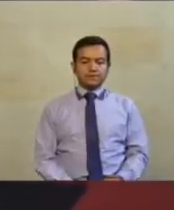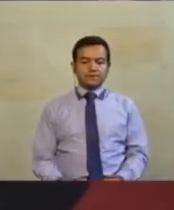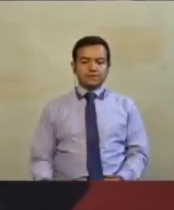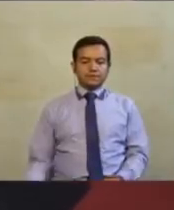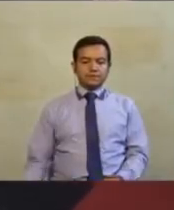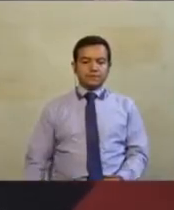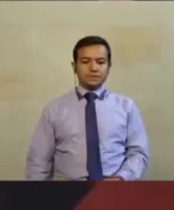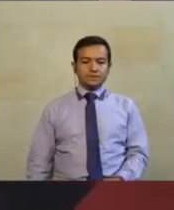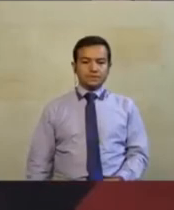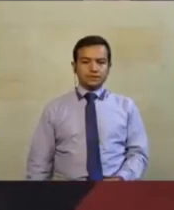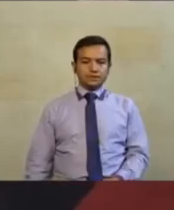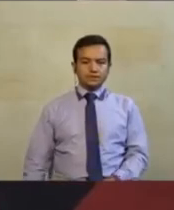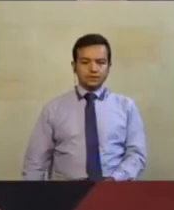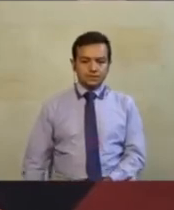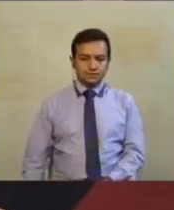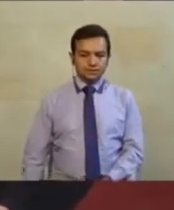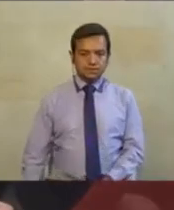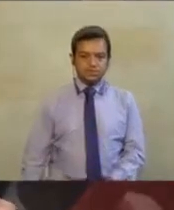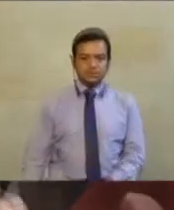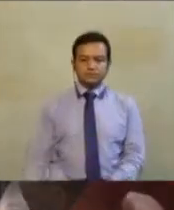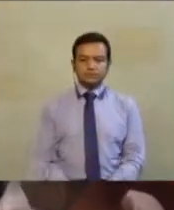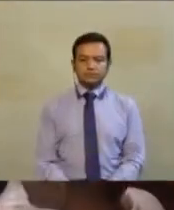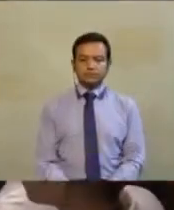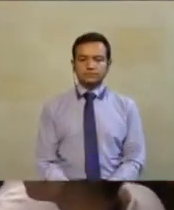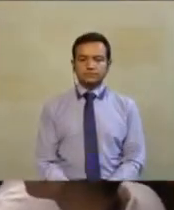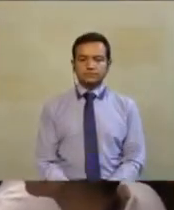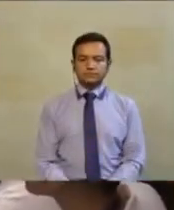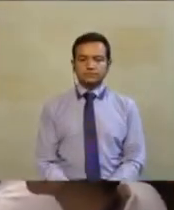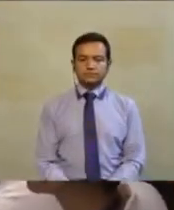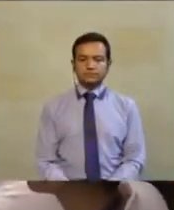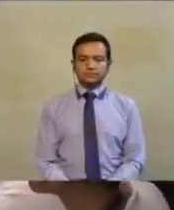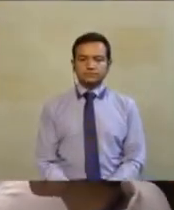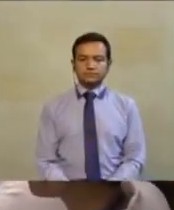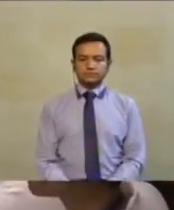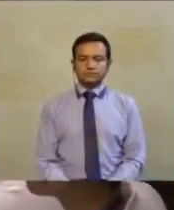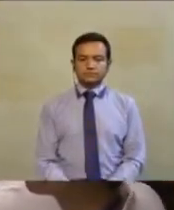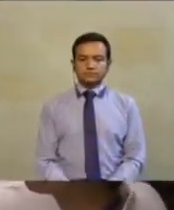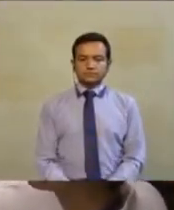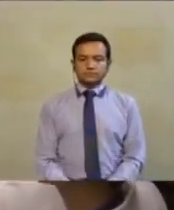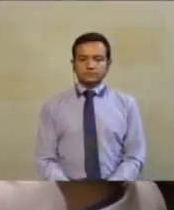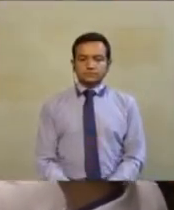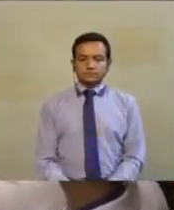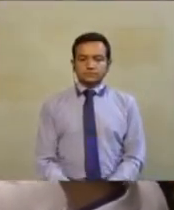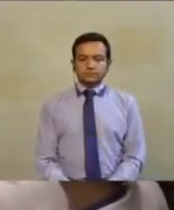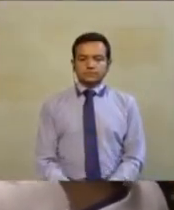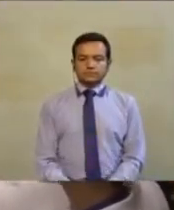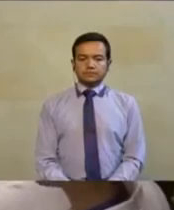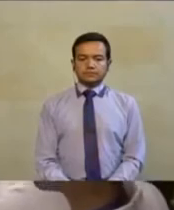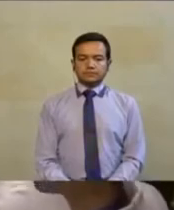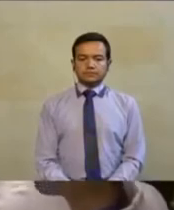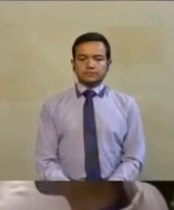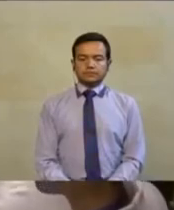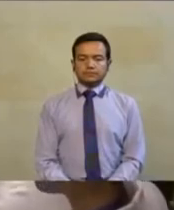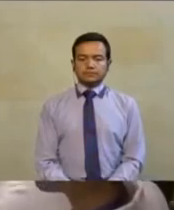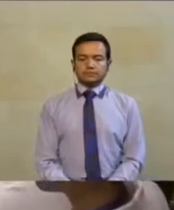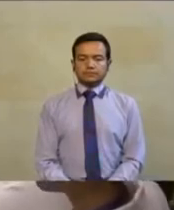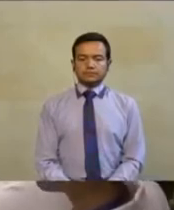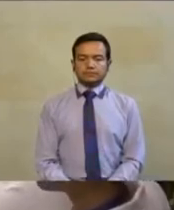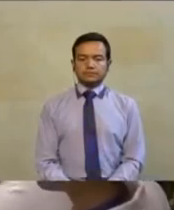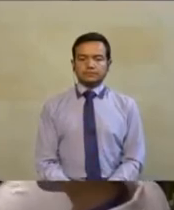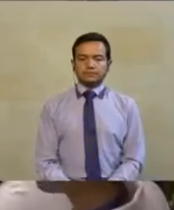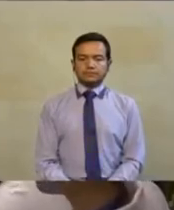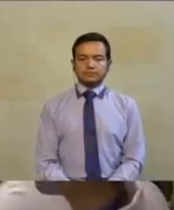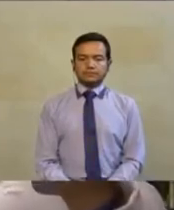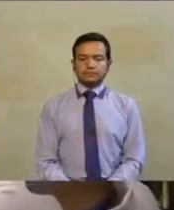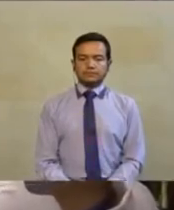que merecían un espacio en la jornada. Sus voces se hicieron sentir por medio de peticiones que hicieron a los congresistas con temas como